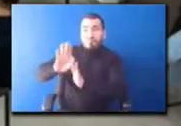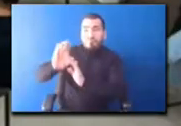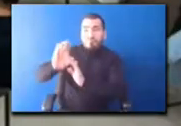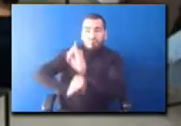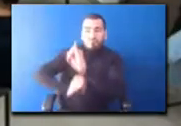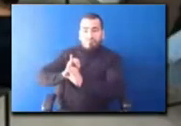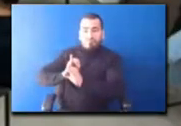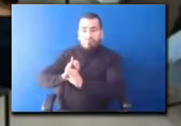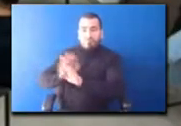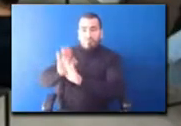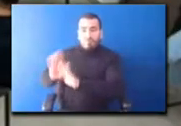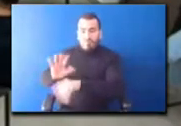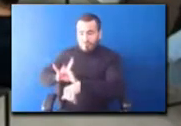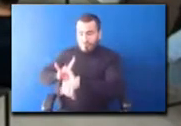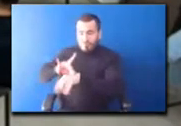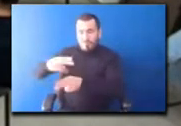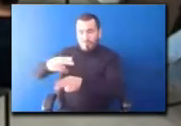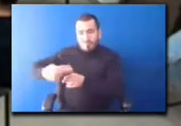palabras.